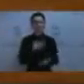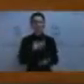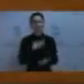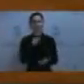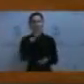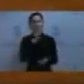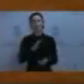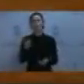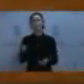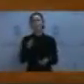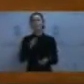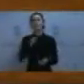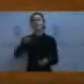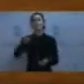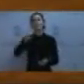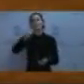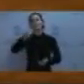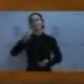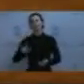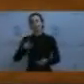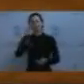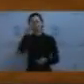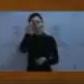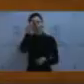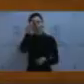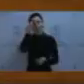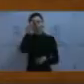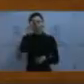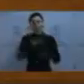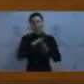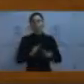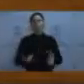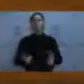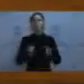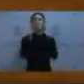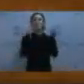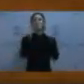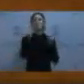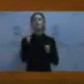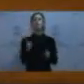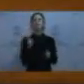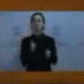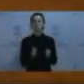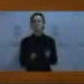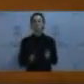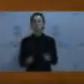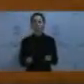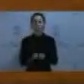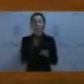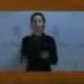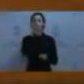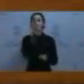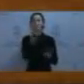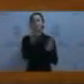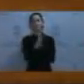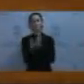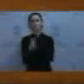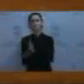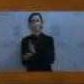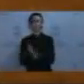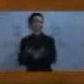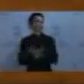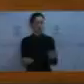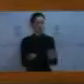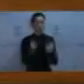se apellidaba Vigil, de la cual solo se salva la exposición de motivos, porque